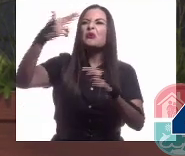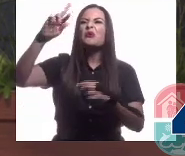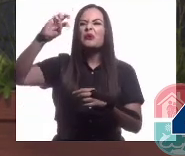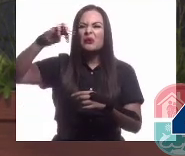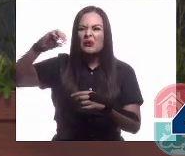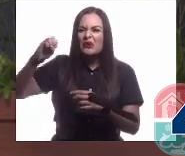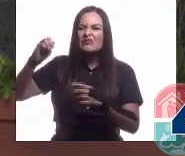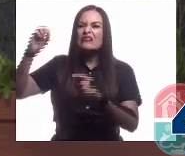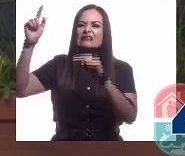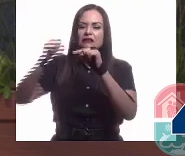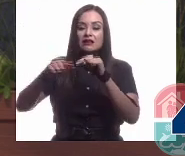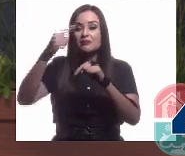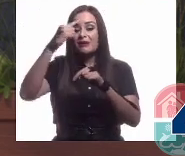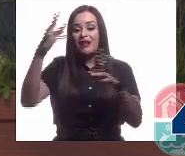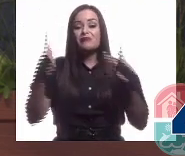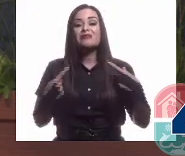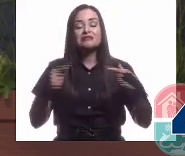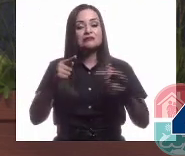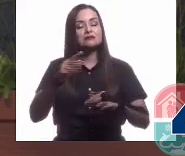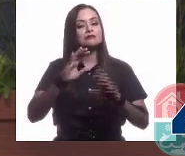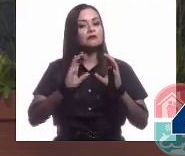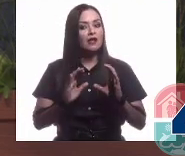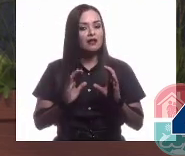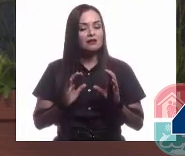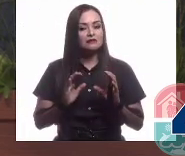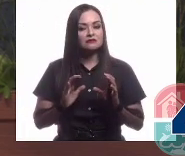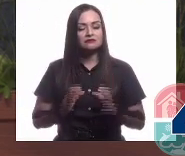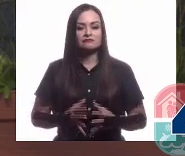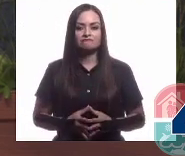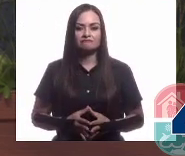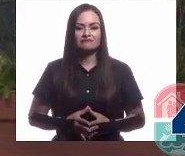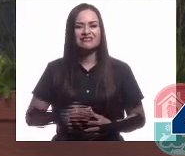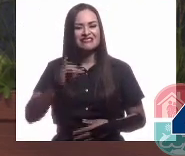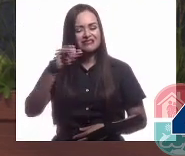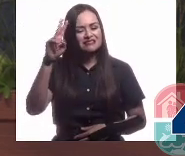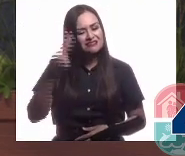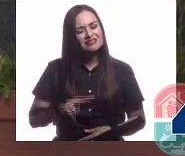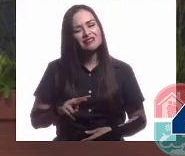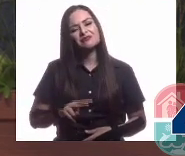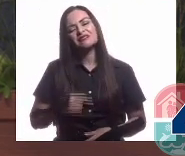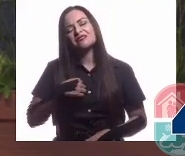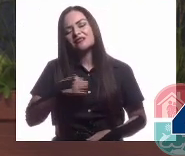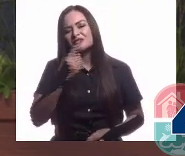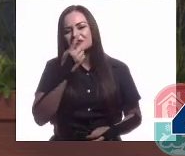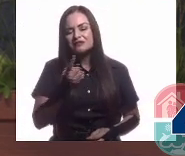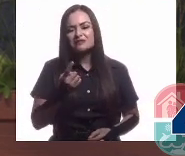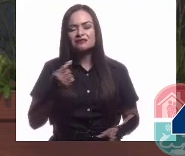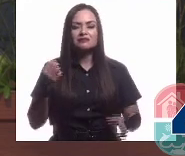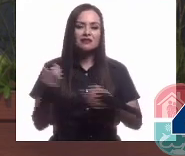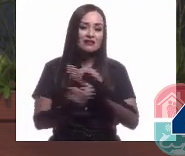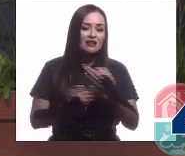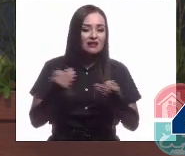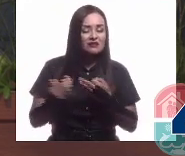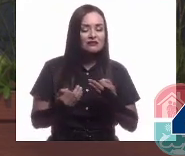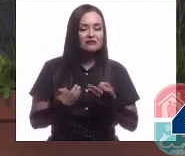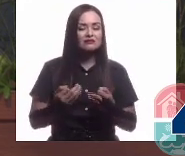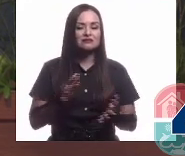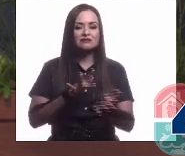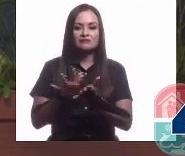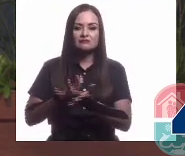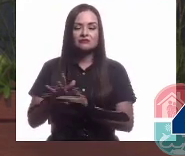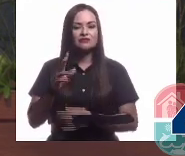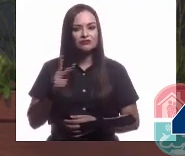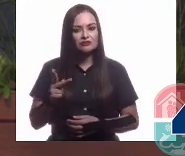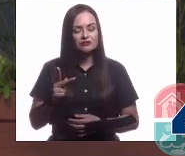y proteger la salud de la población. Pido de verdad, con mucha honestidad, a todos su apoyo.